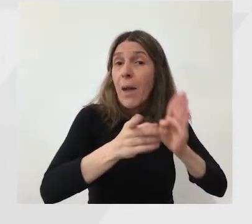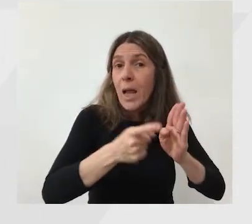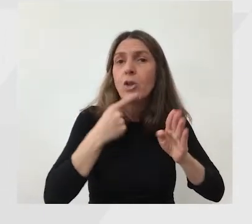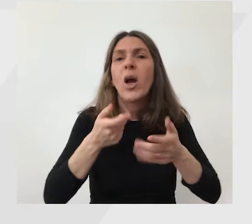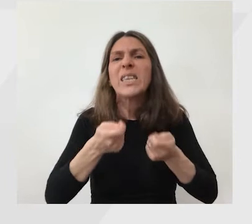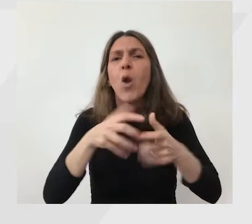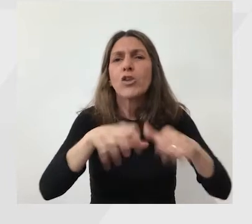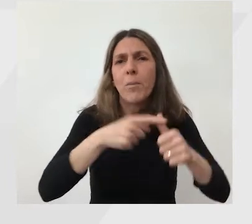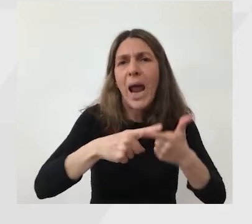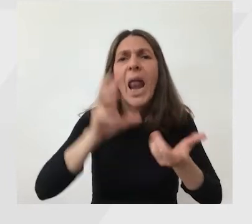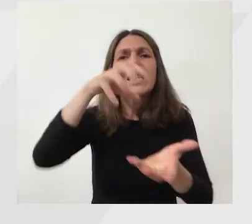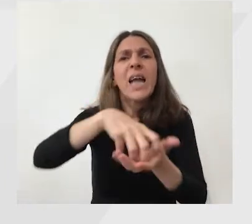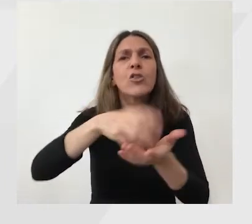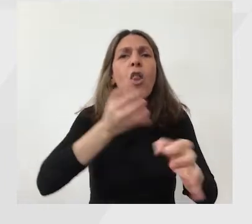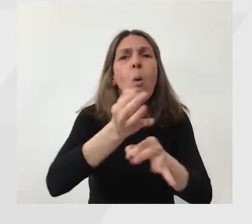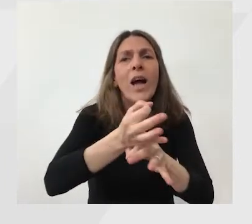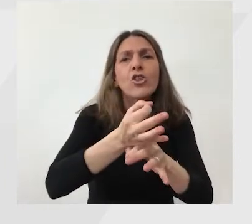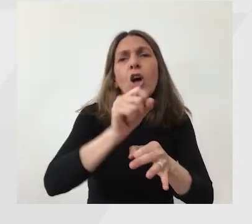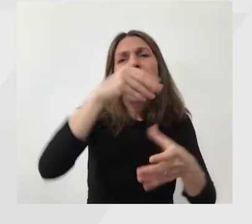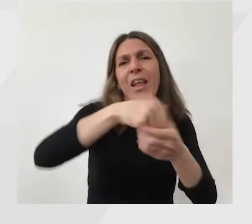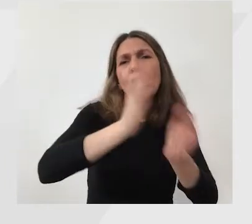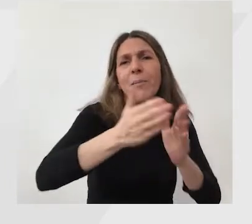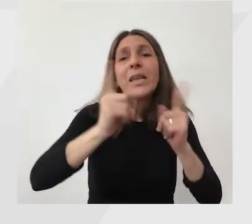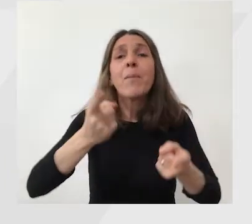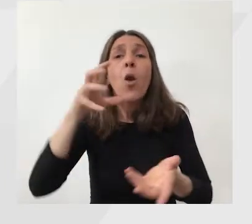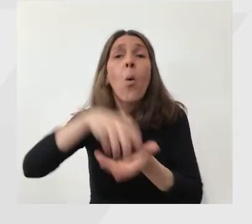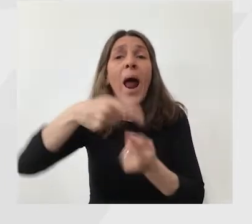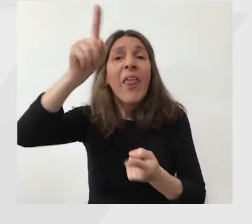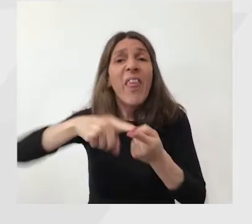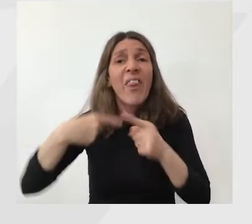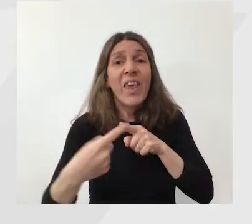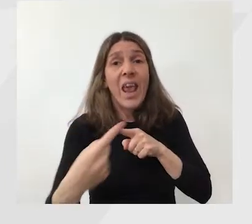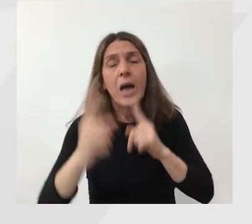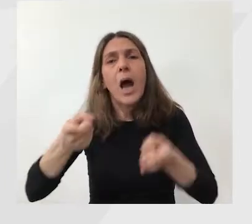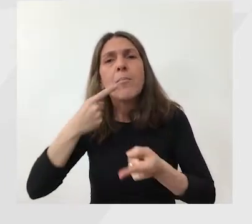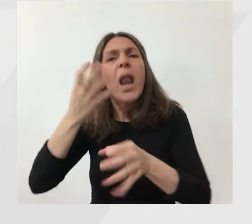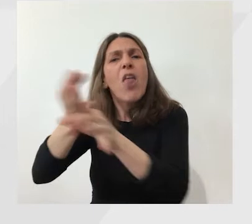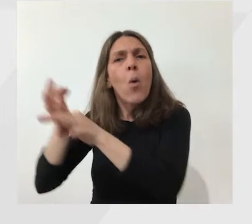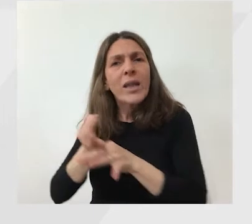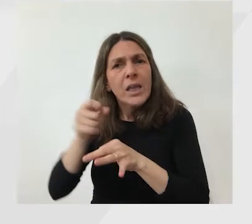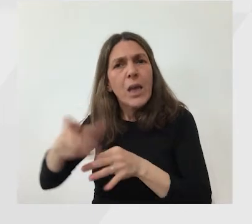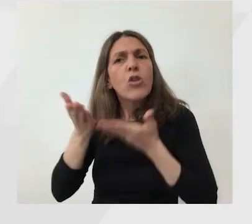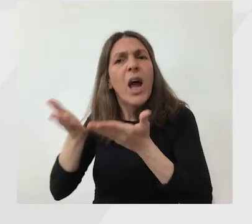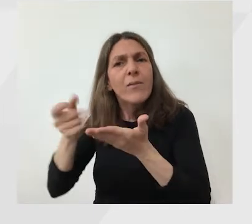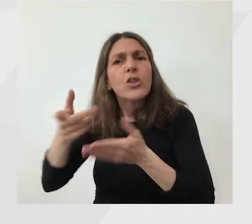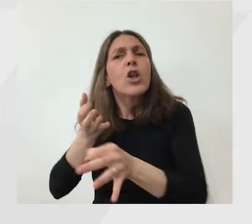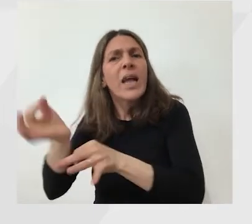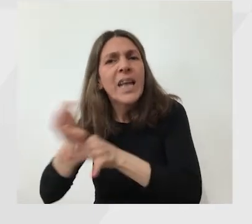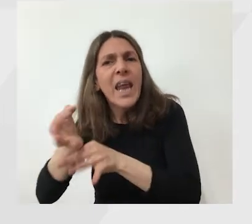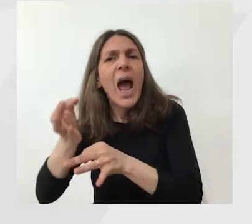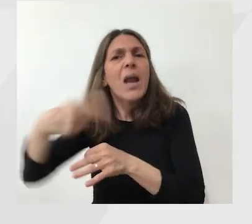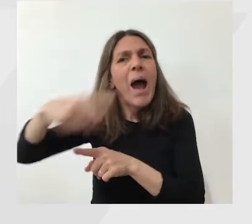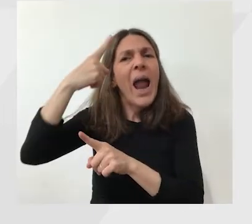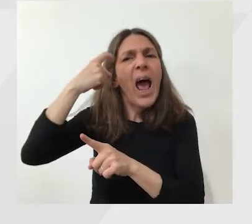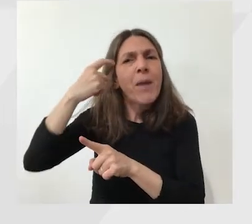centro educativo terapéutico y centro de díaz prestaciones educativas desarrollar acciones de enseñanza y aprendizaje